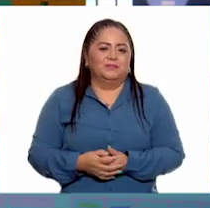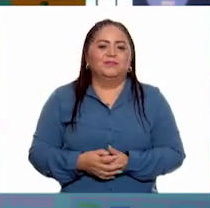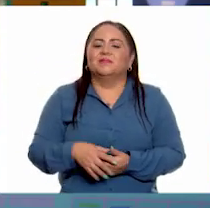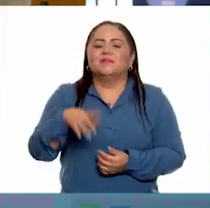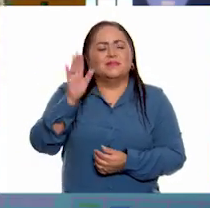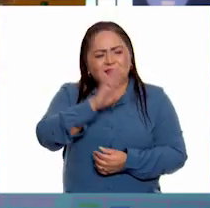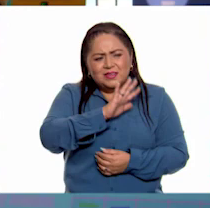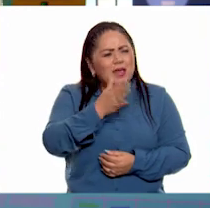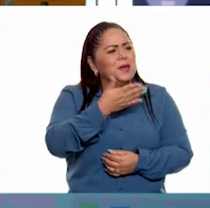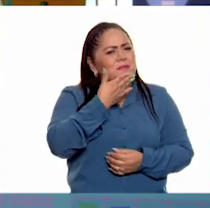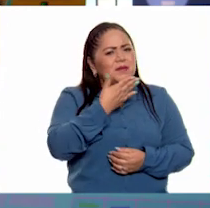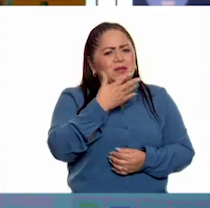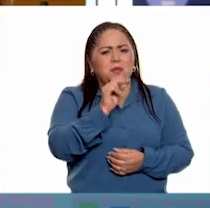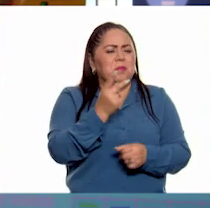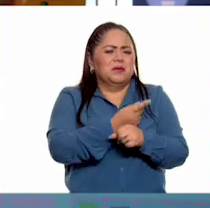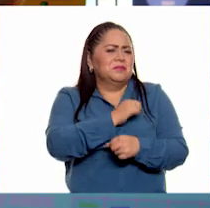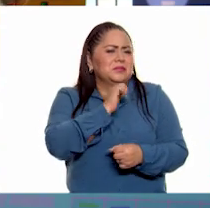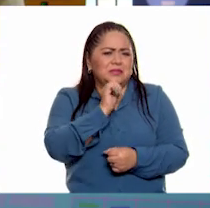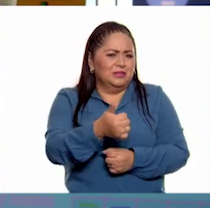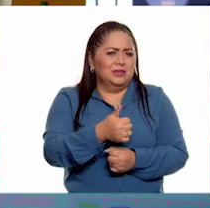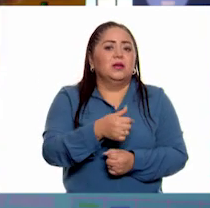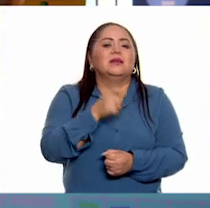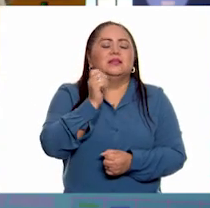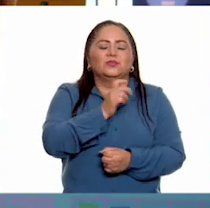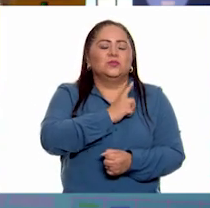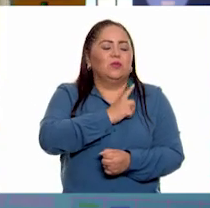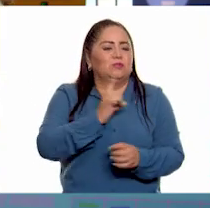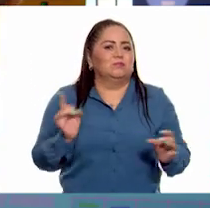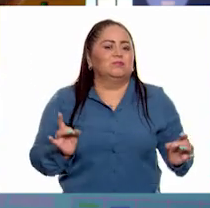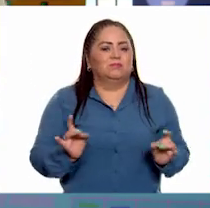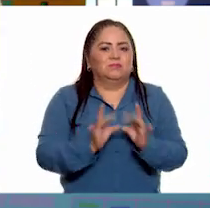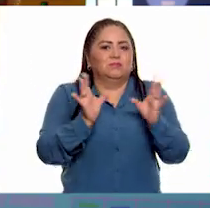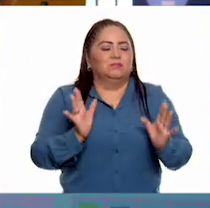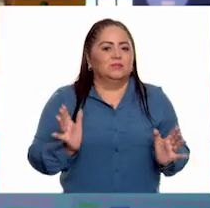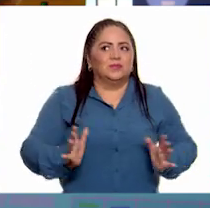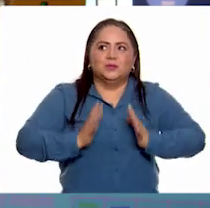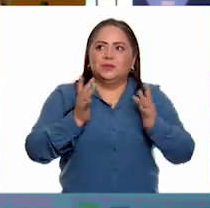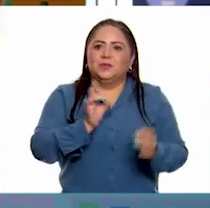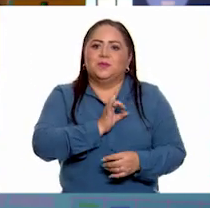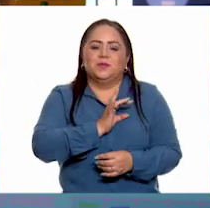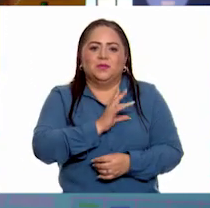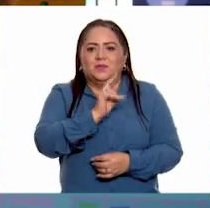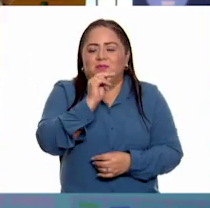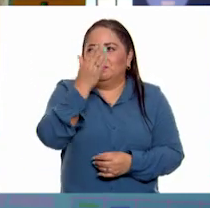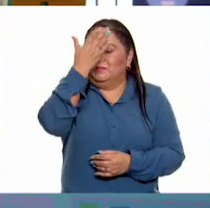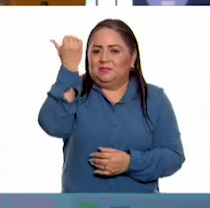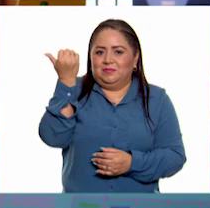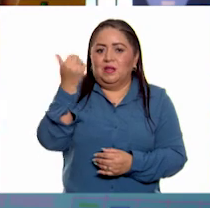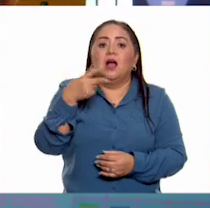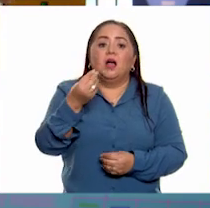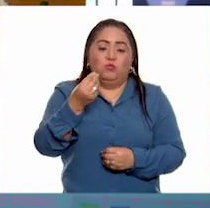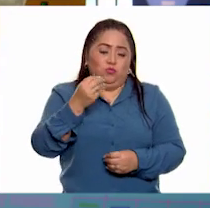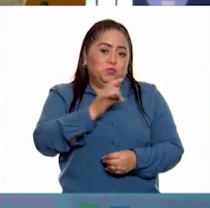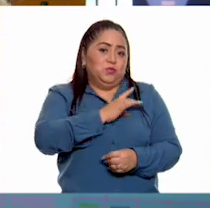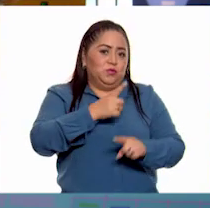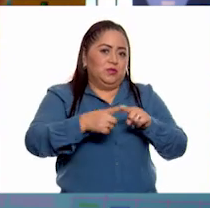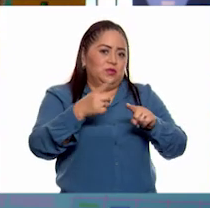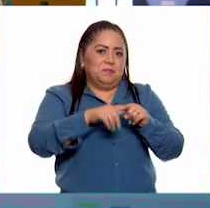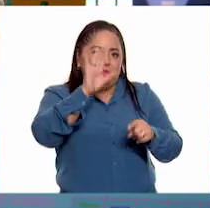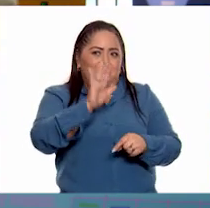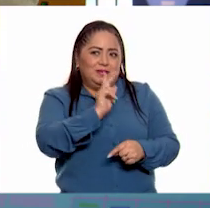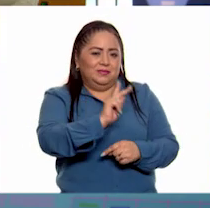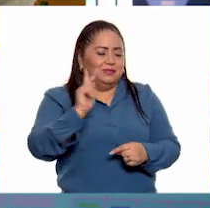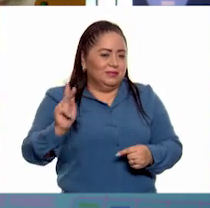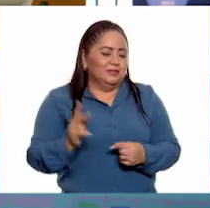Está bien, Lucy. No tiene nada de malo. Fue una reacción de tu cuerpo y mente a una situación desconocida. Muchos miedos tienen orígenes